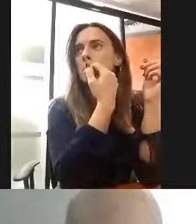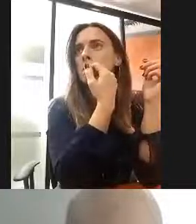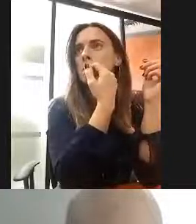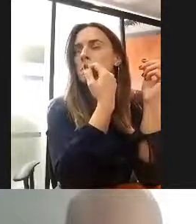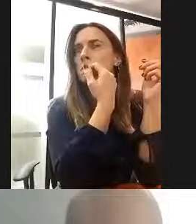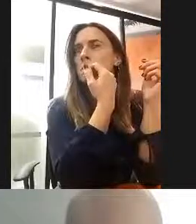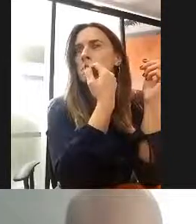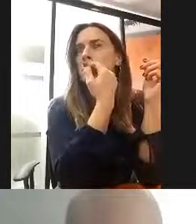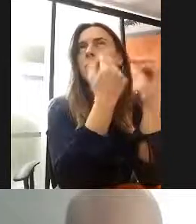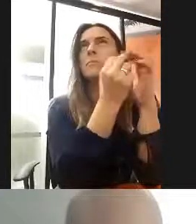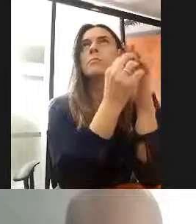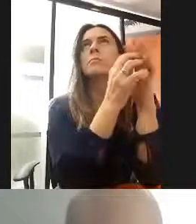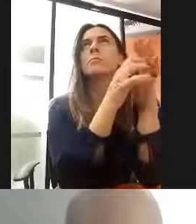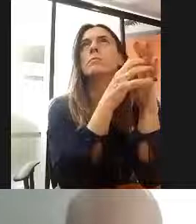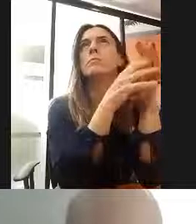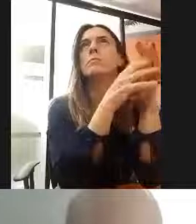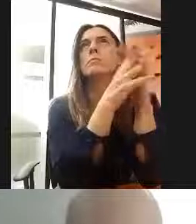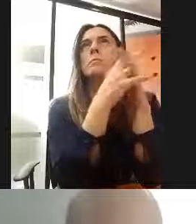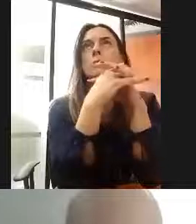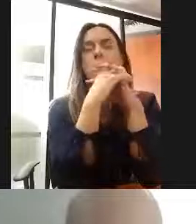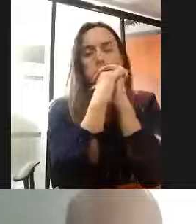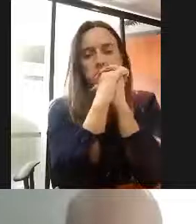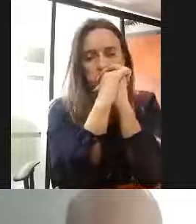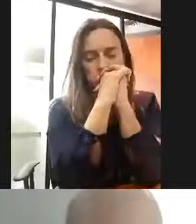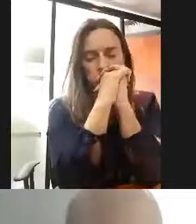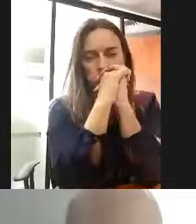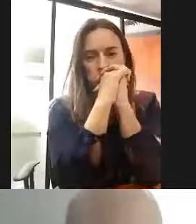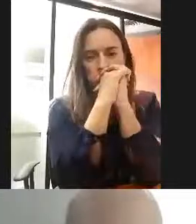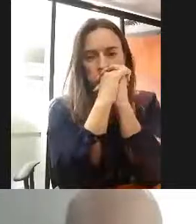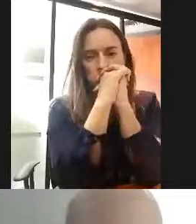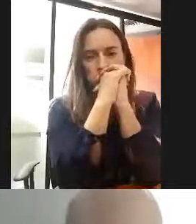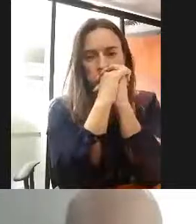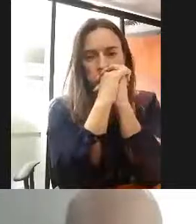en algún momento ir a capacitar a la Defensoría del Pueblo de Panamá